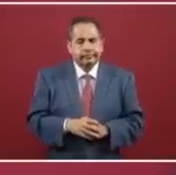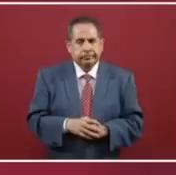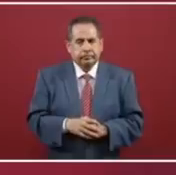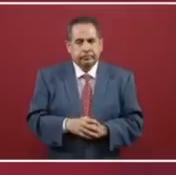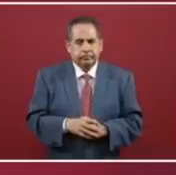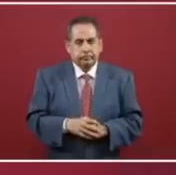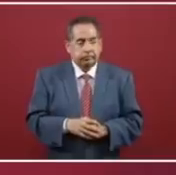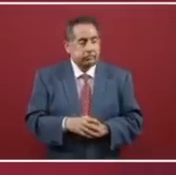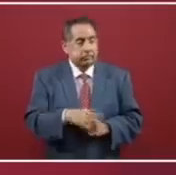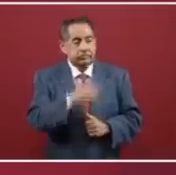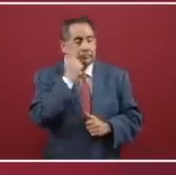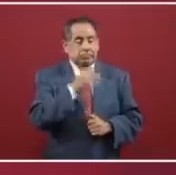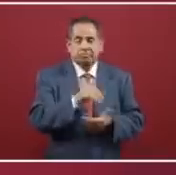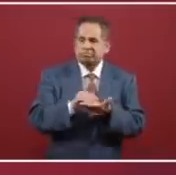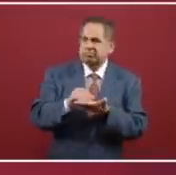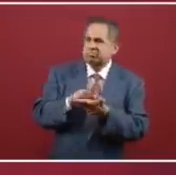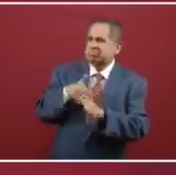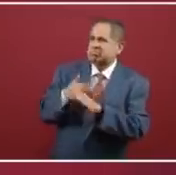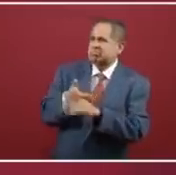calumnia